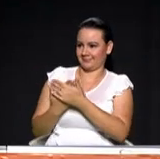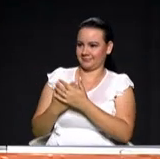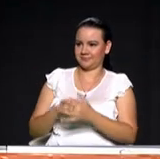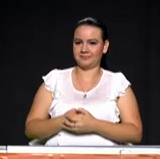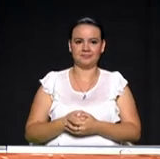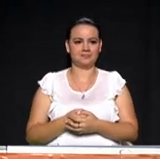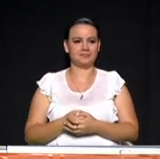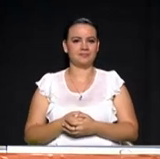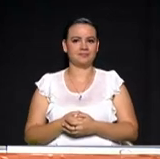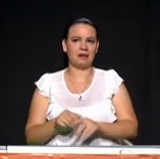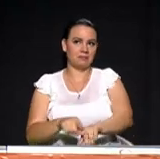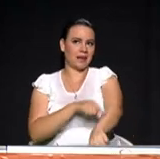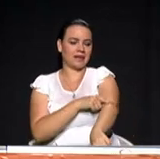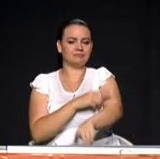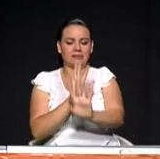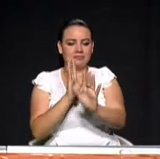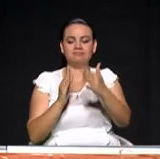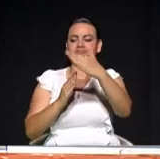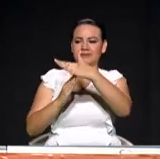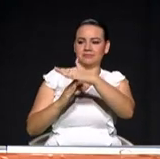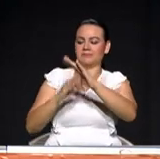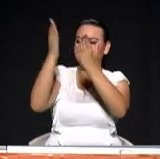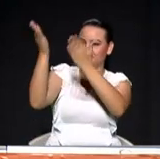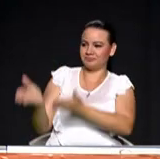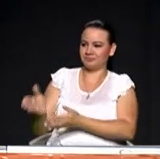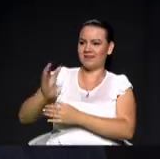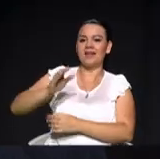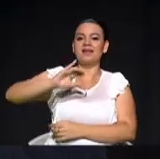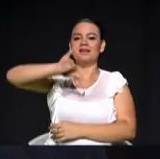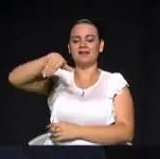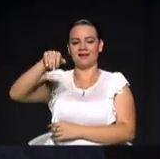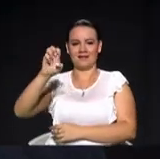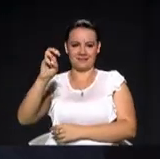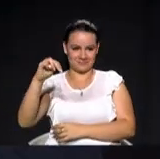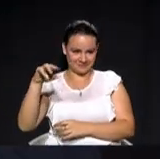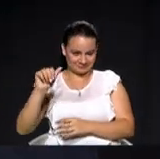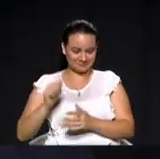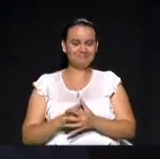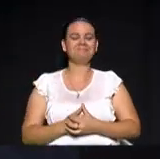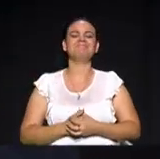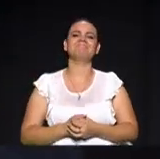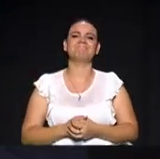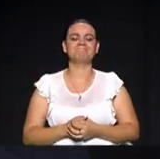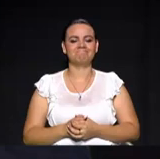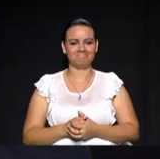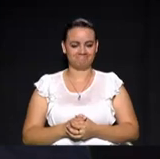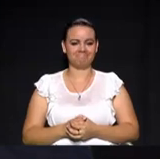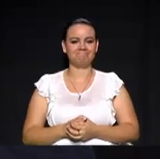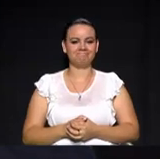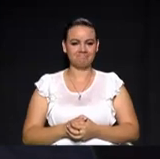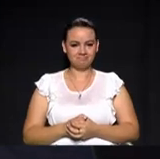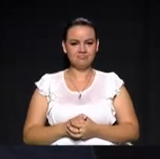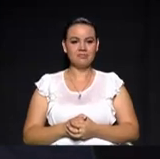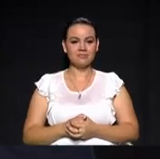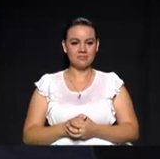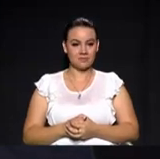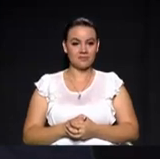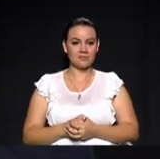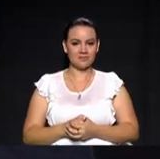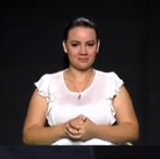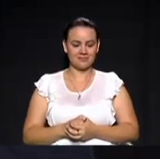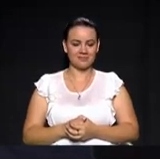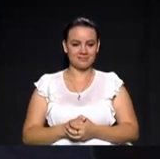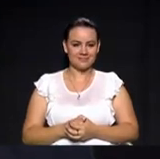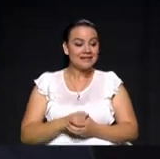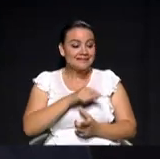y ahora vamos con la candidata gema magia y vamos a proteger la vida y la integridad de los